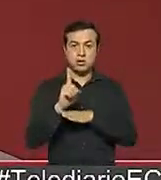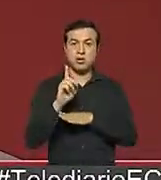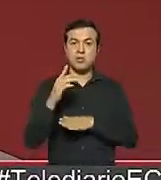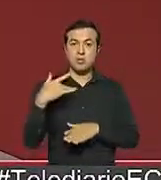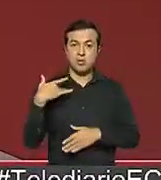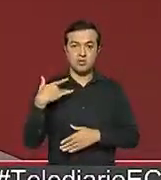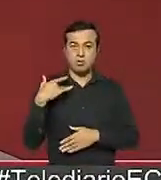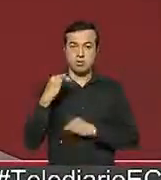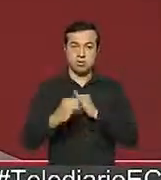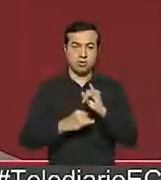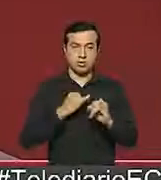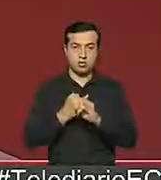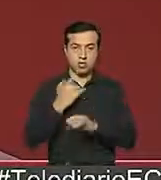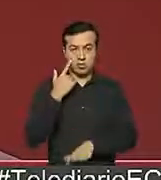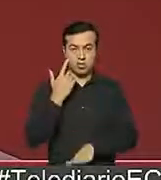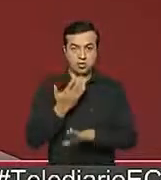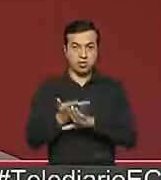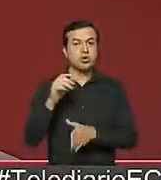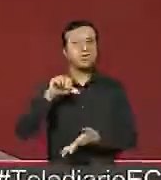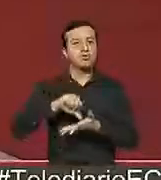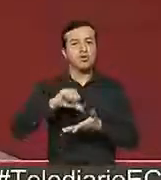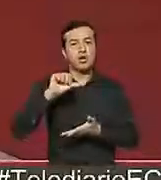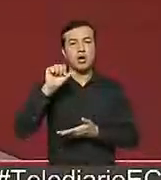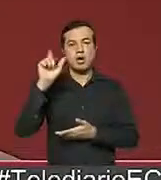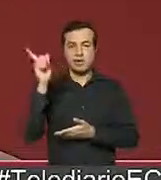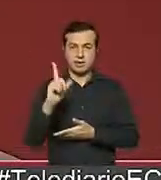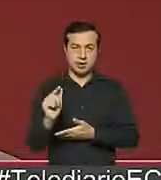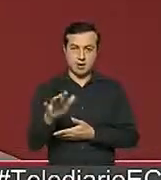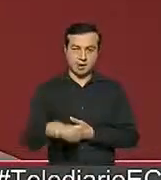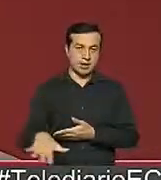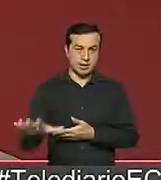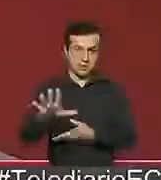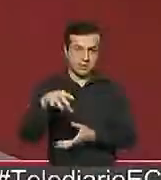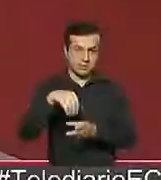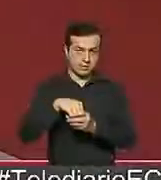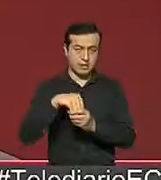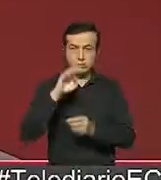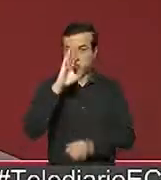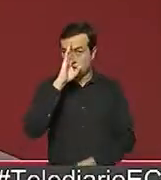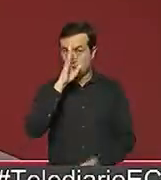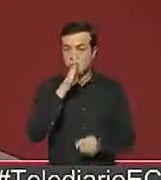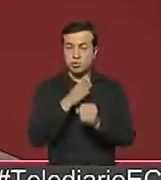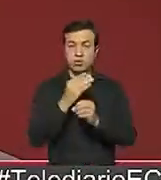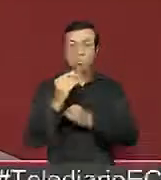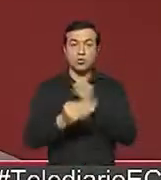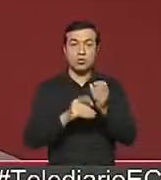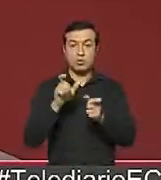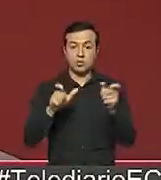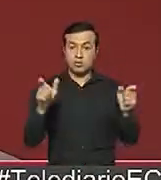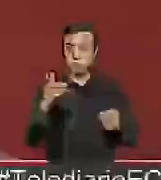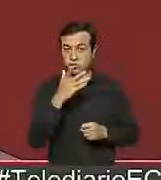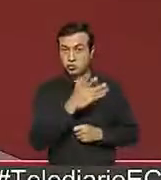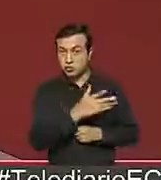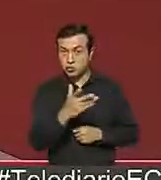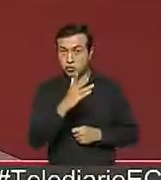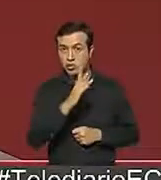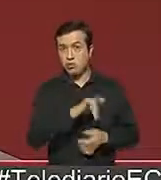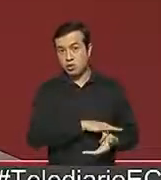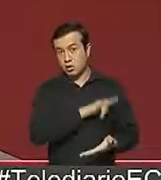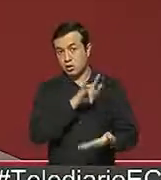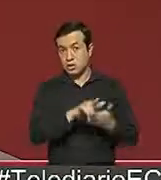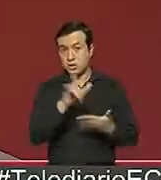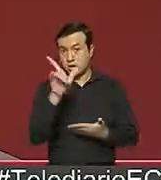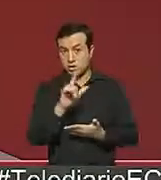moda internacional en la ciudad de Roma. El objetivo es ofrecer la oportunidad a los artesanos ecuatorianos para que viajen a Italia